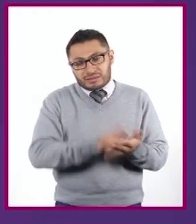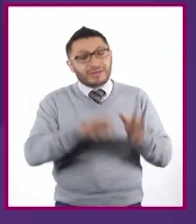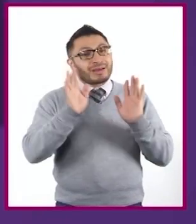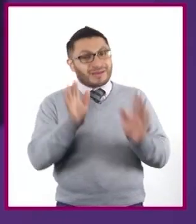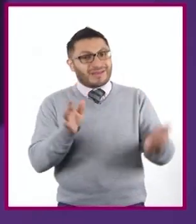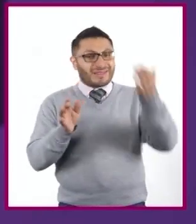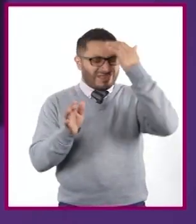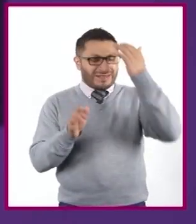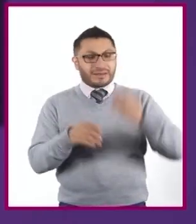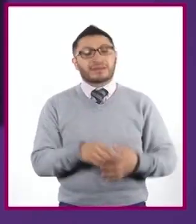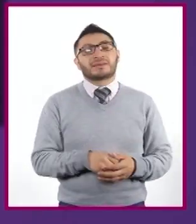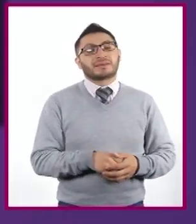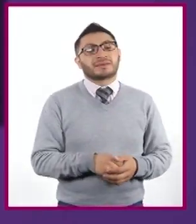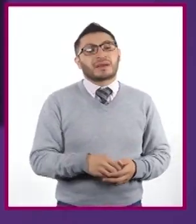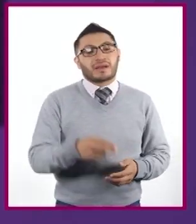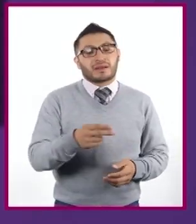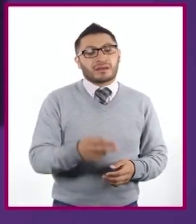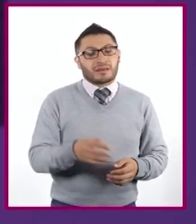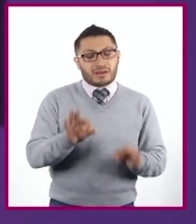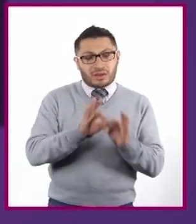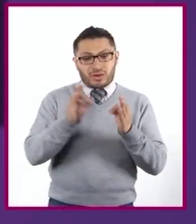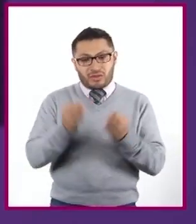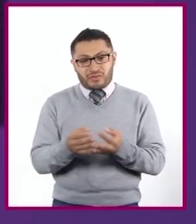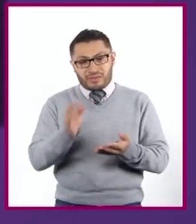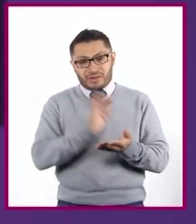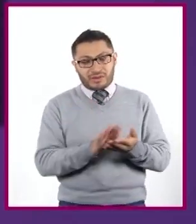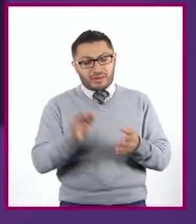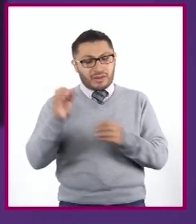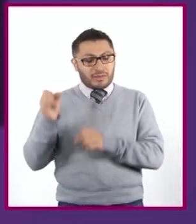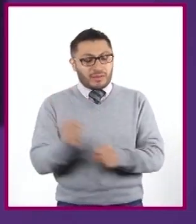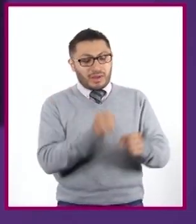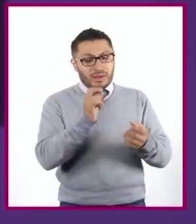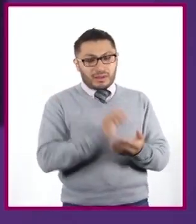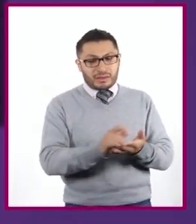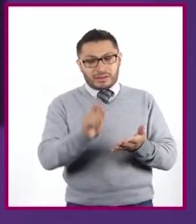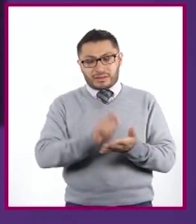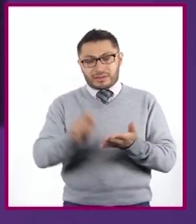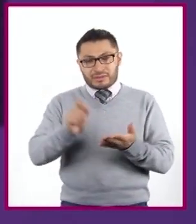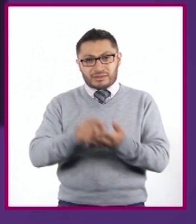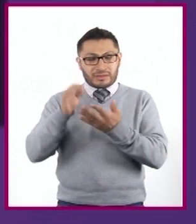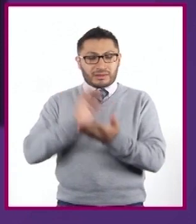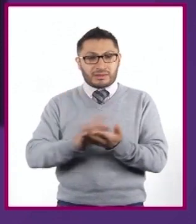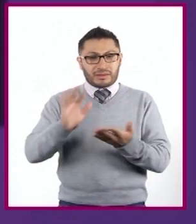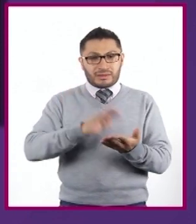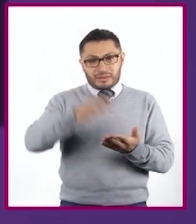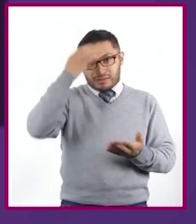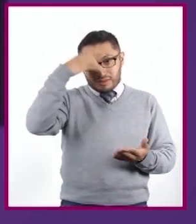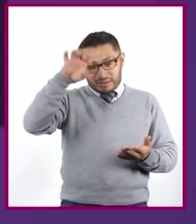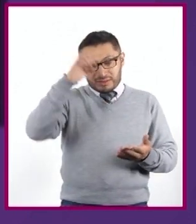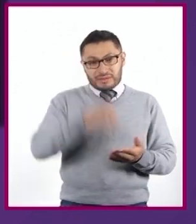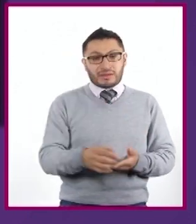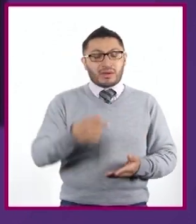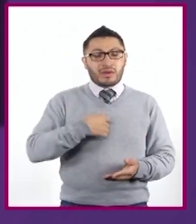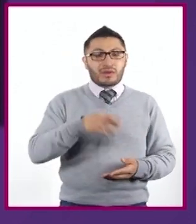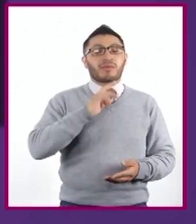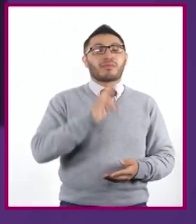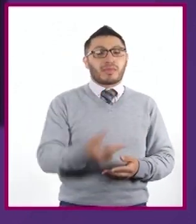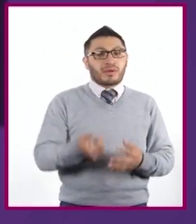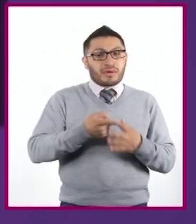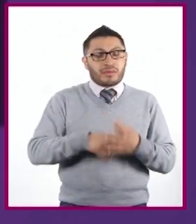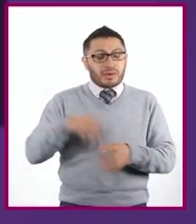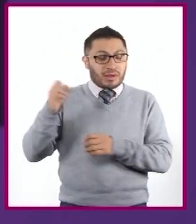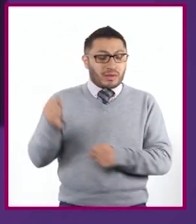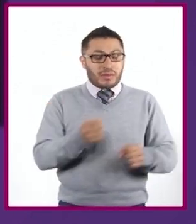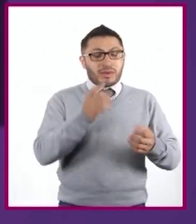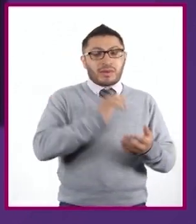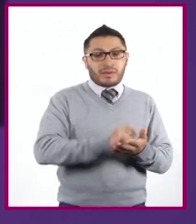conoce. Usamos las técnicas de lectura, barrida del texto y lectura de exploración. Yo prefiero empezar con la barrida del texto,